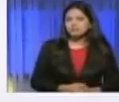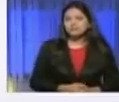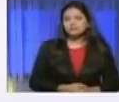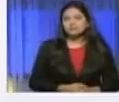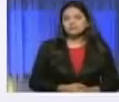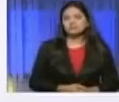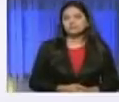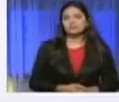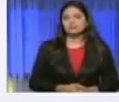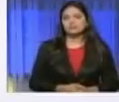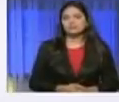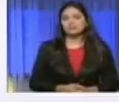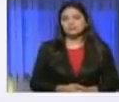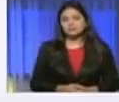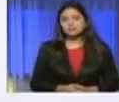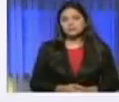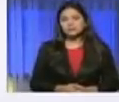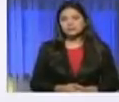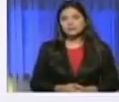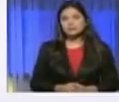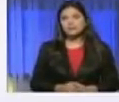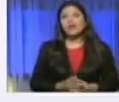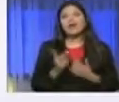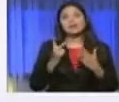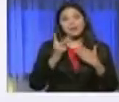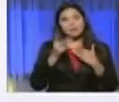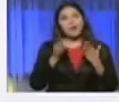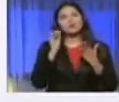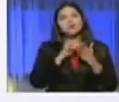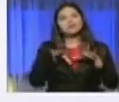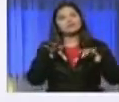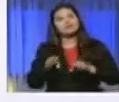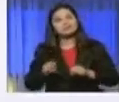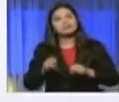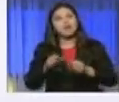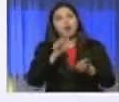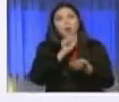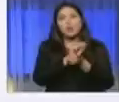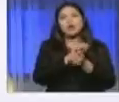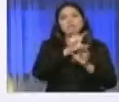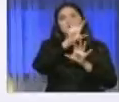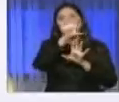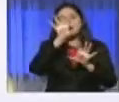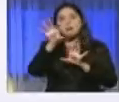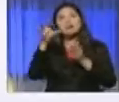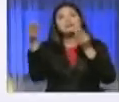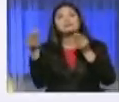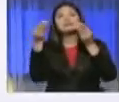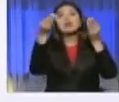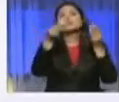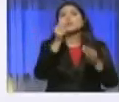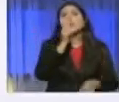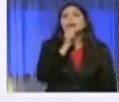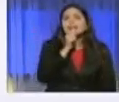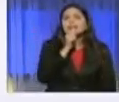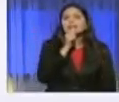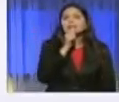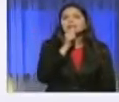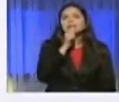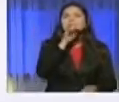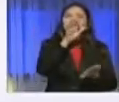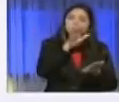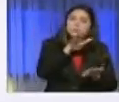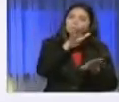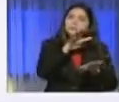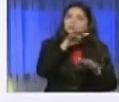al final, es el plan de recolonizar a nuestros países y entregárselo en bandeja de plata a sus amos imperiales. Y